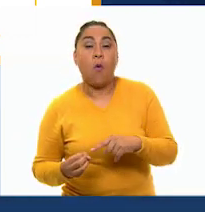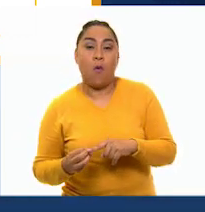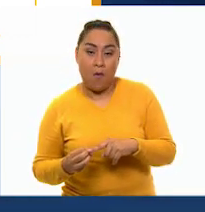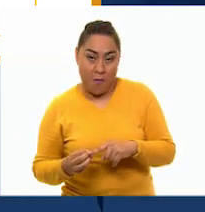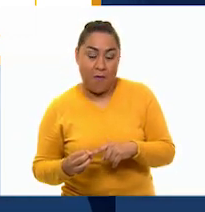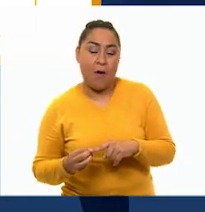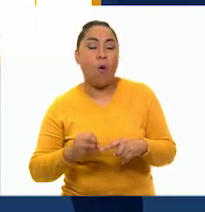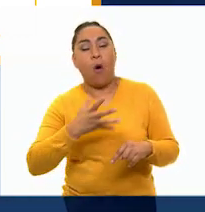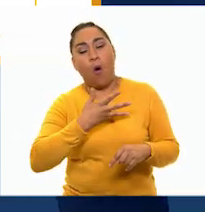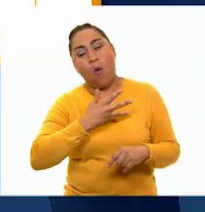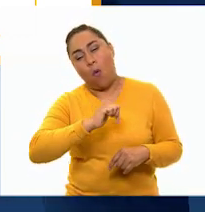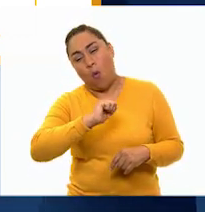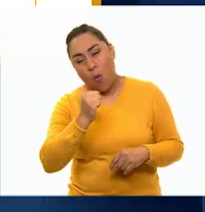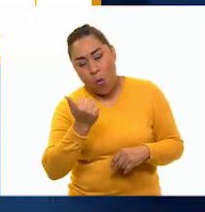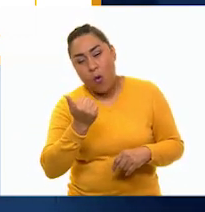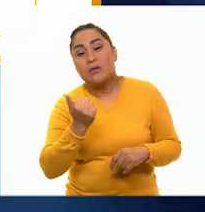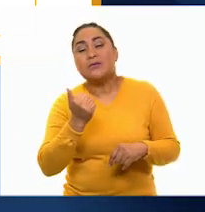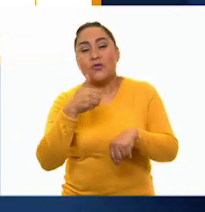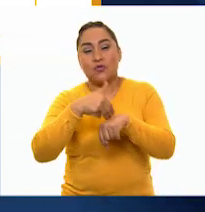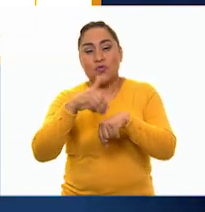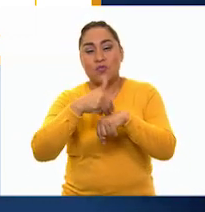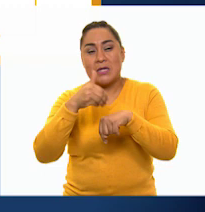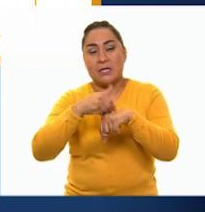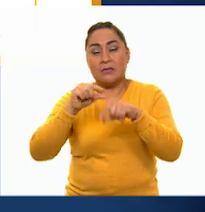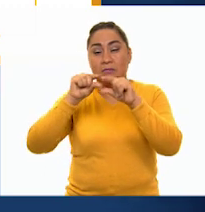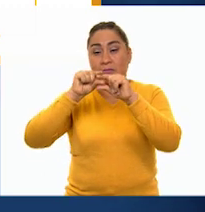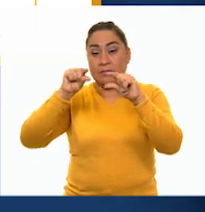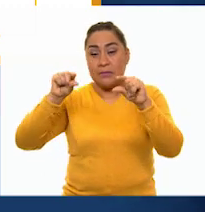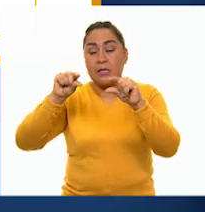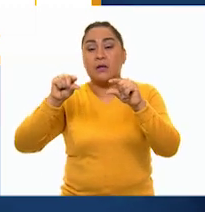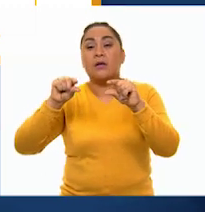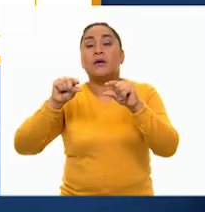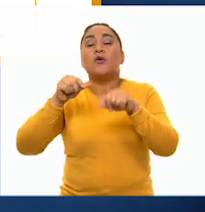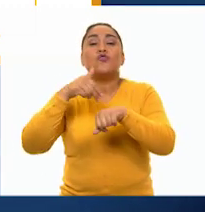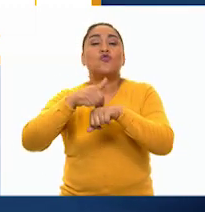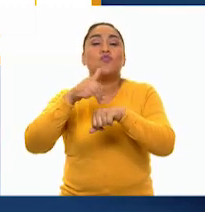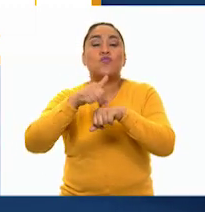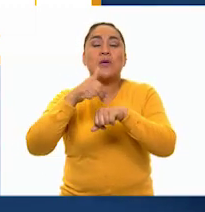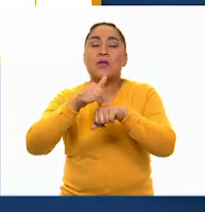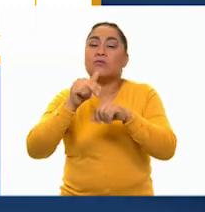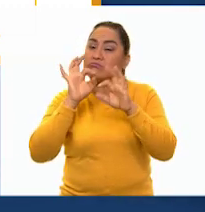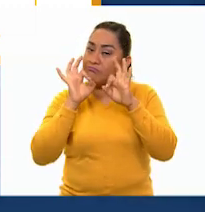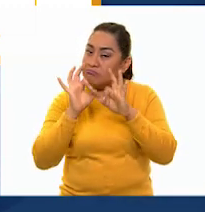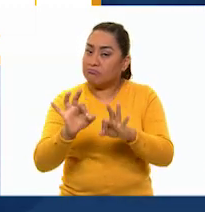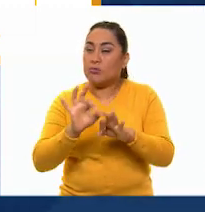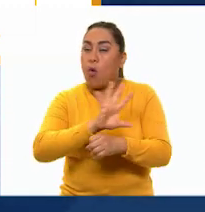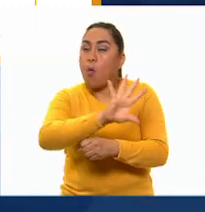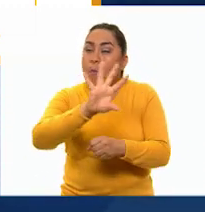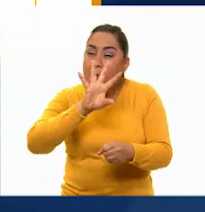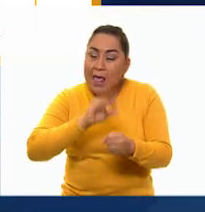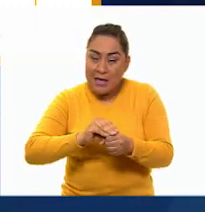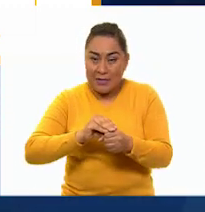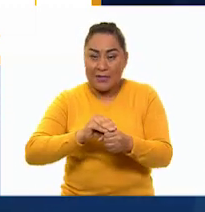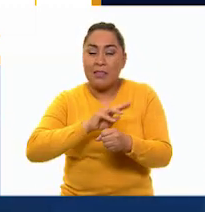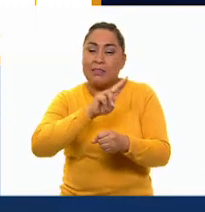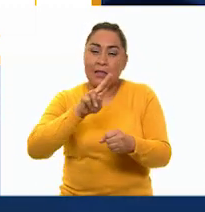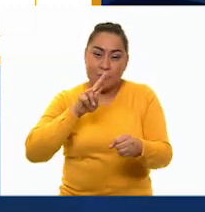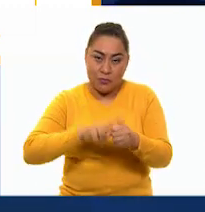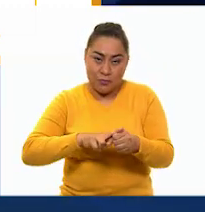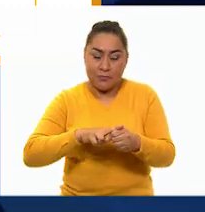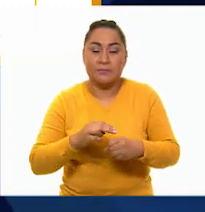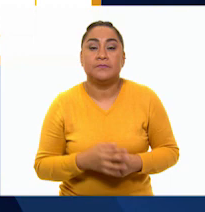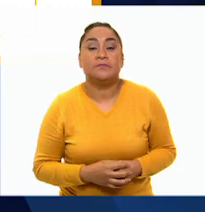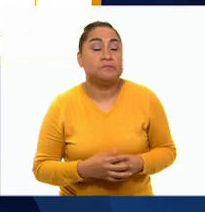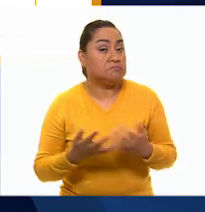característica importante es que el cociente debe de ser un número entero, un número natural entero.